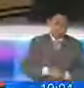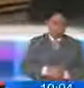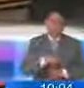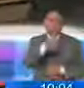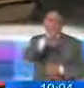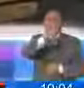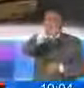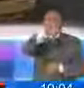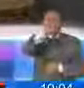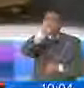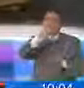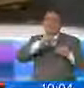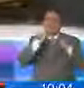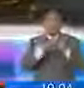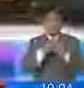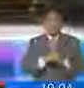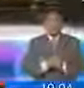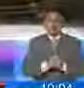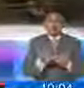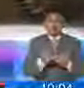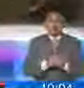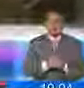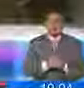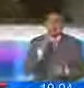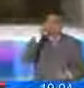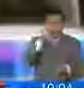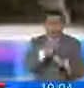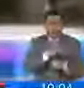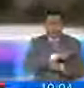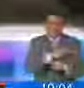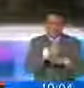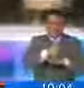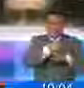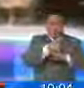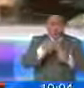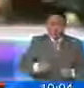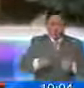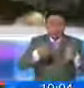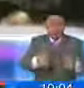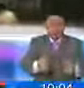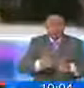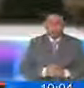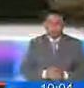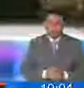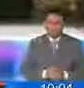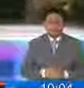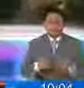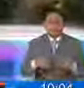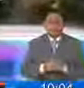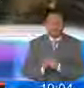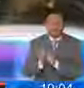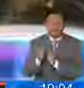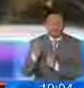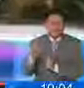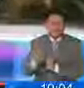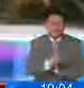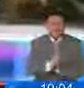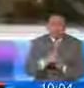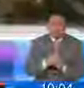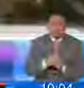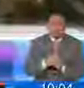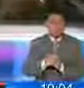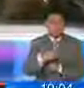137 legisladores se les entregó un recuerdo por parte de las autoridades, además de que cada uno de ellos recibiría